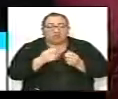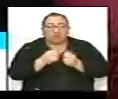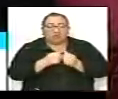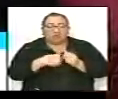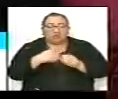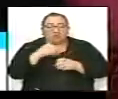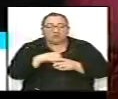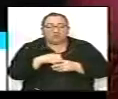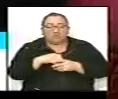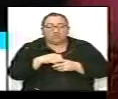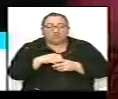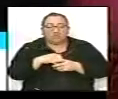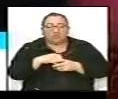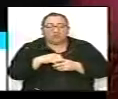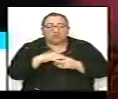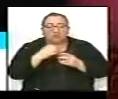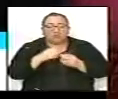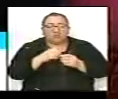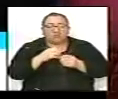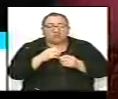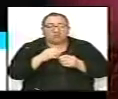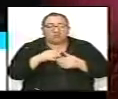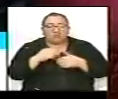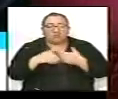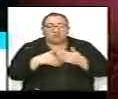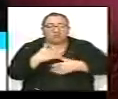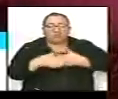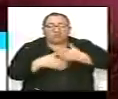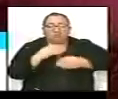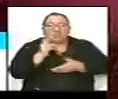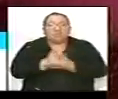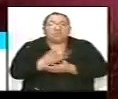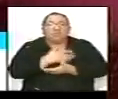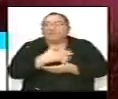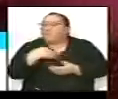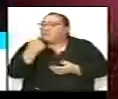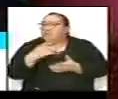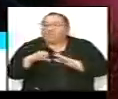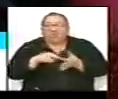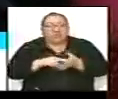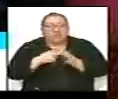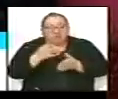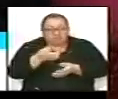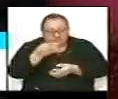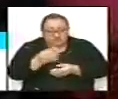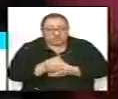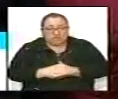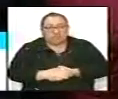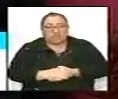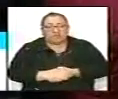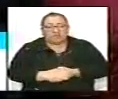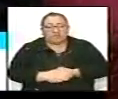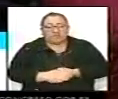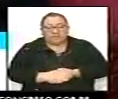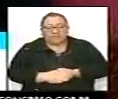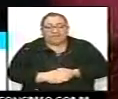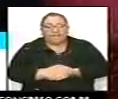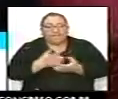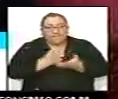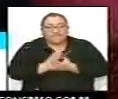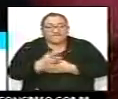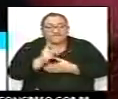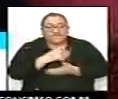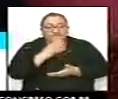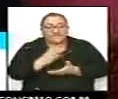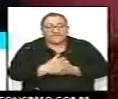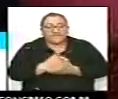votarla. Porque seguir dándole vueltas a esto, presidenta, lo único que va a hacer es llevarnos a